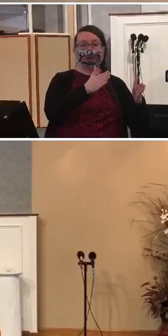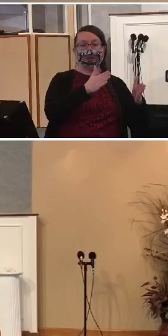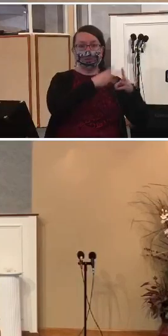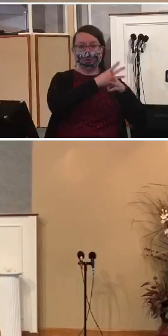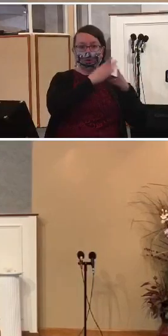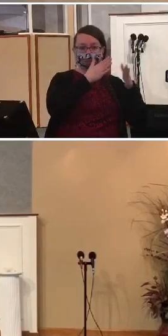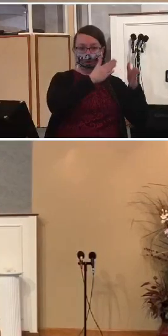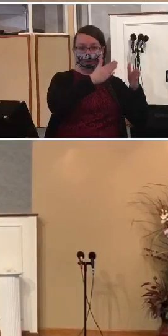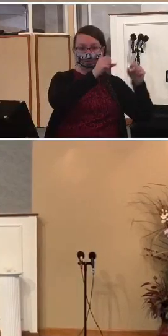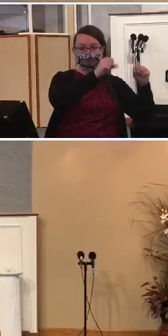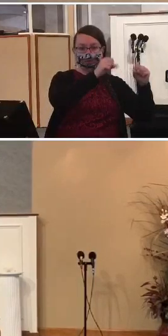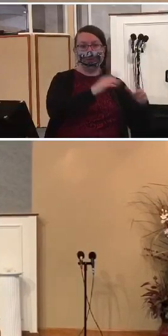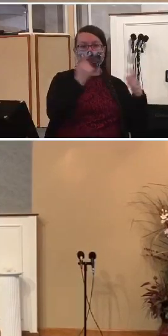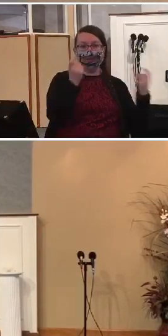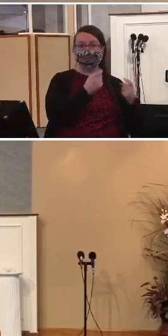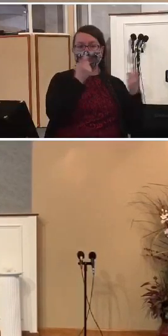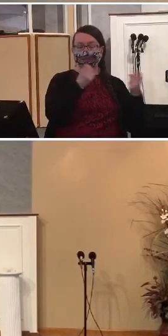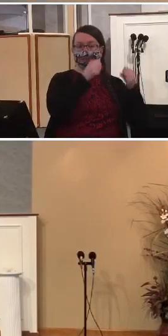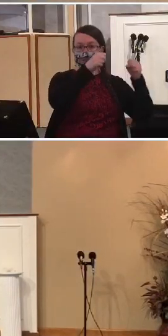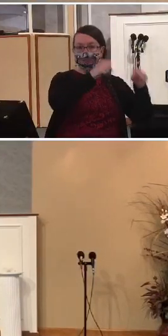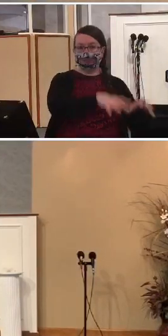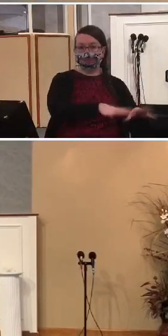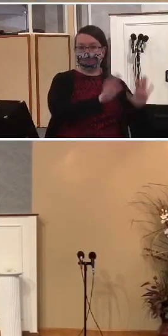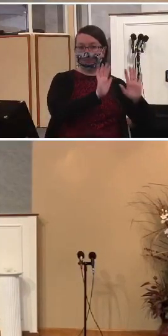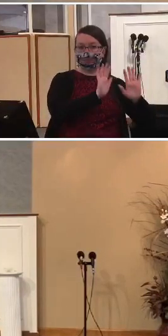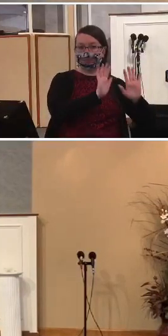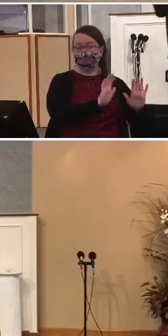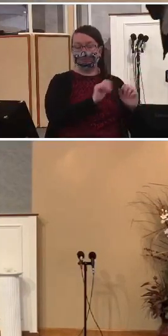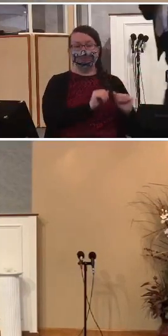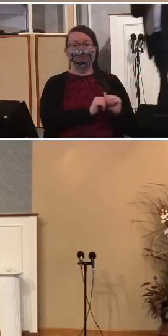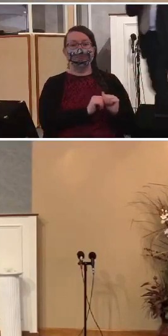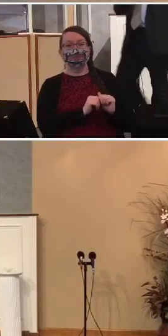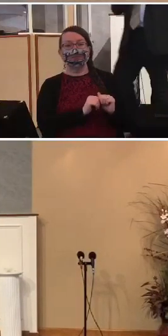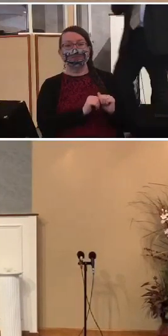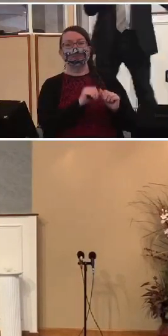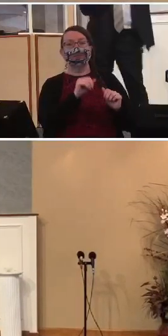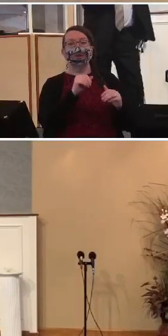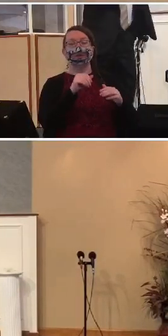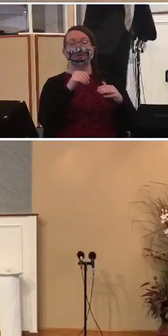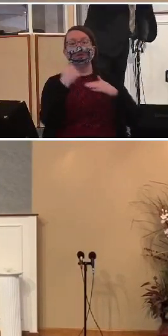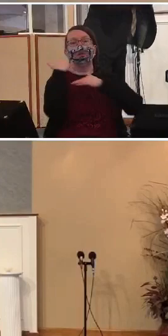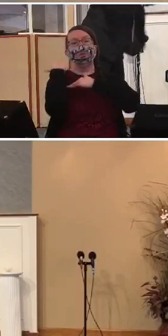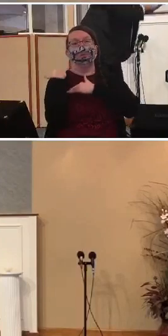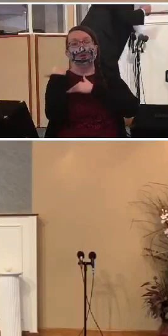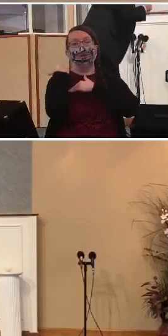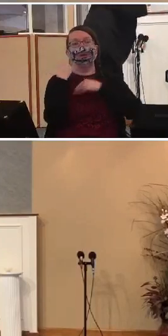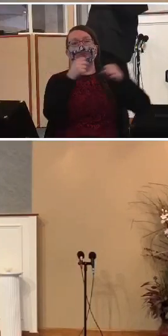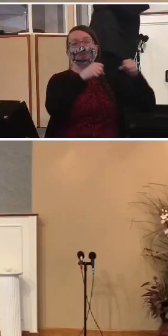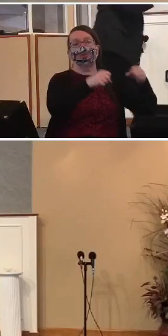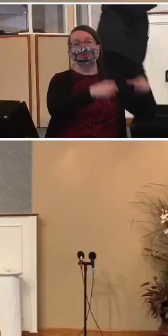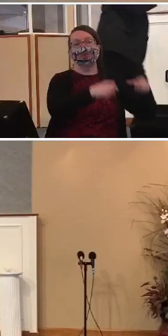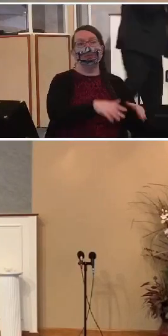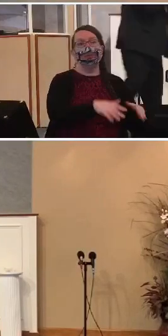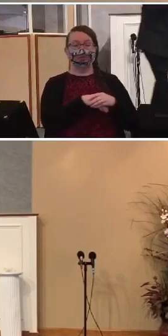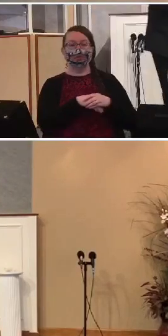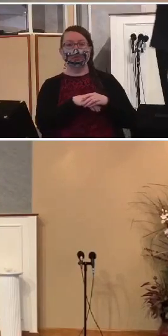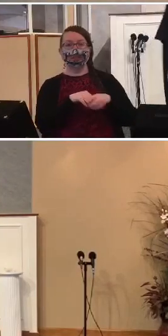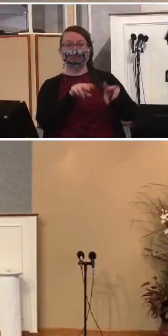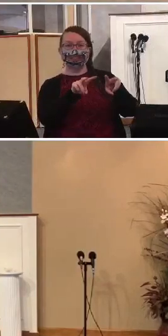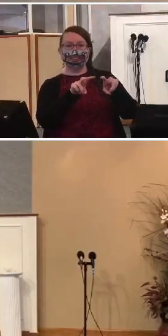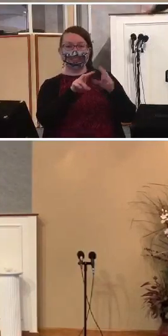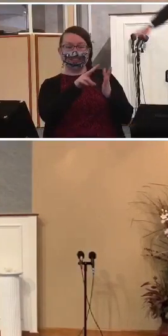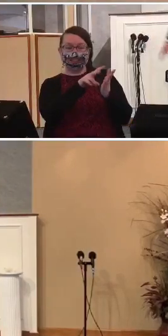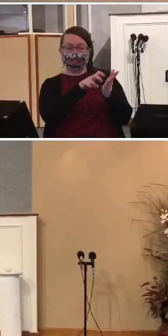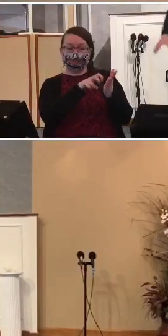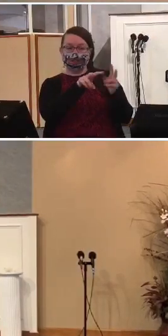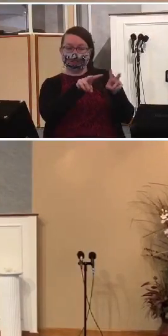y voy a sacar el pecado. Y voy a poner al lado estos pesos que tan fácilmente me han desviado. Y voy a poner al